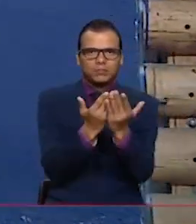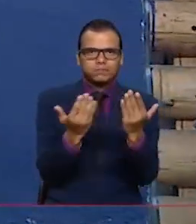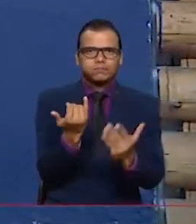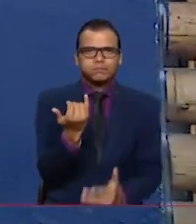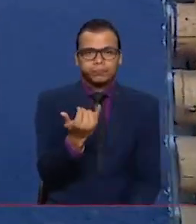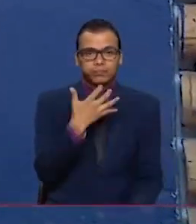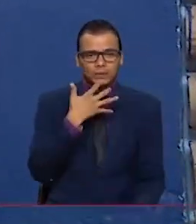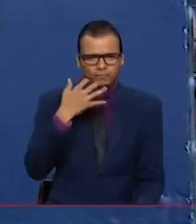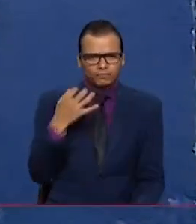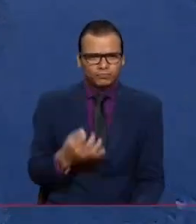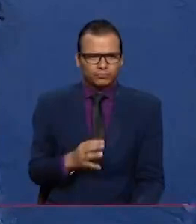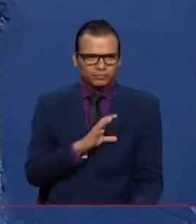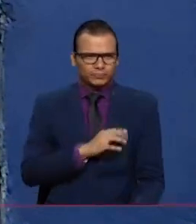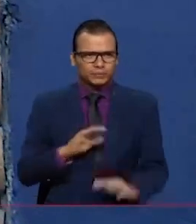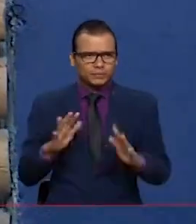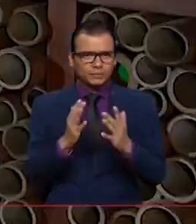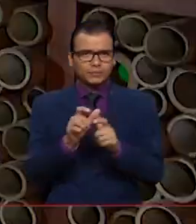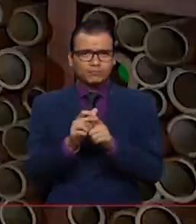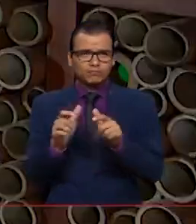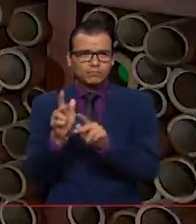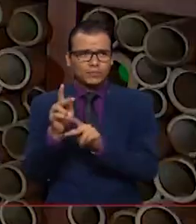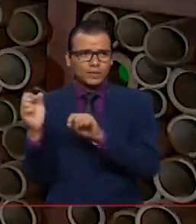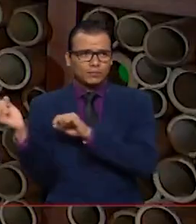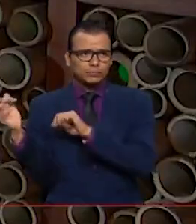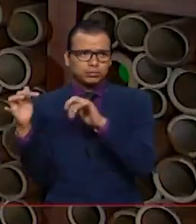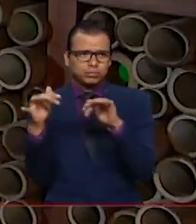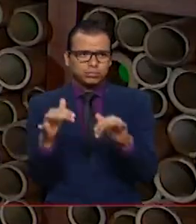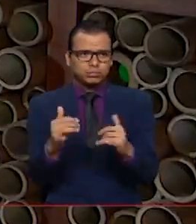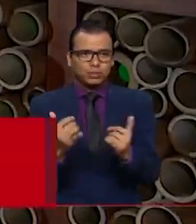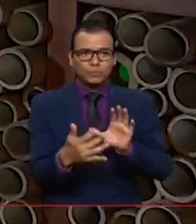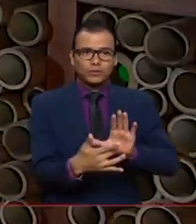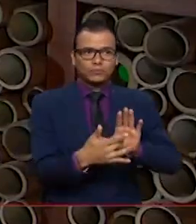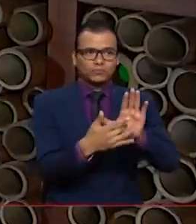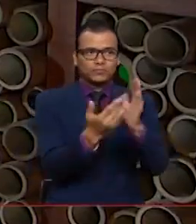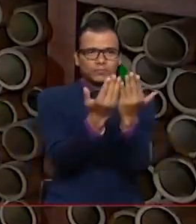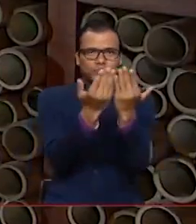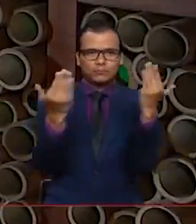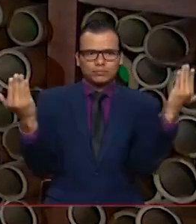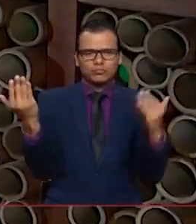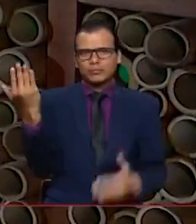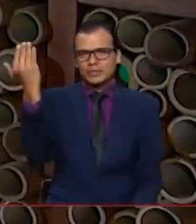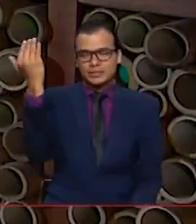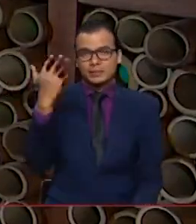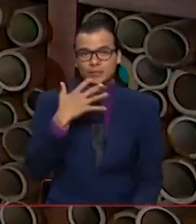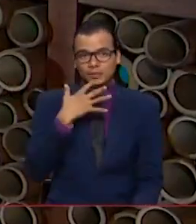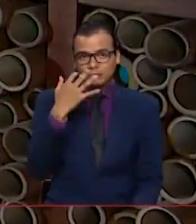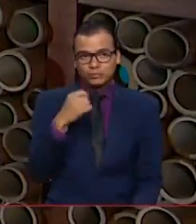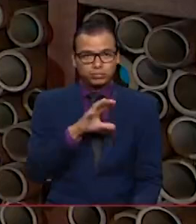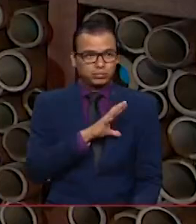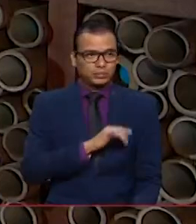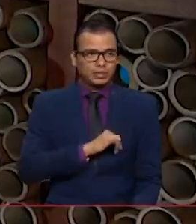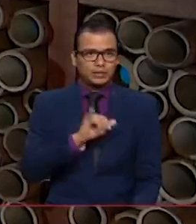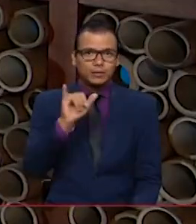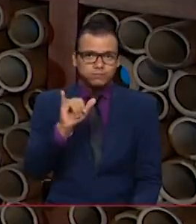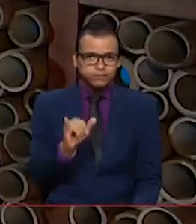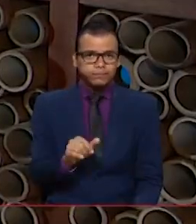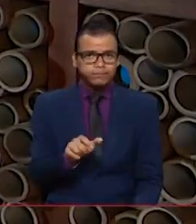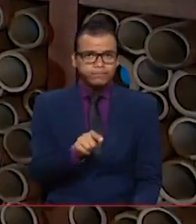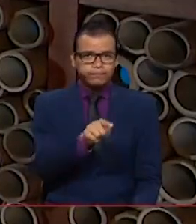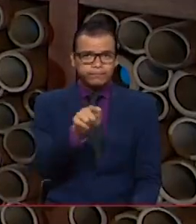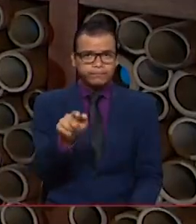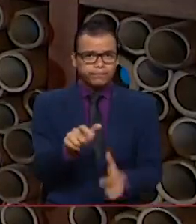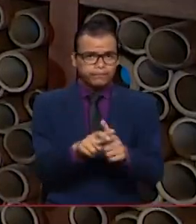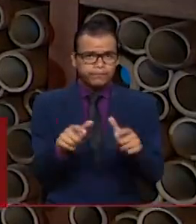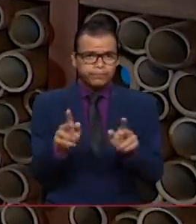durante la feria que tenemos tanto turismo y todo, me parece importante porque en Cali particularmente hay demasiados buenos artistas